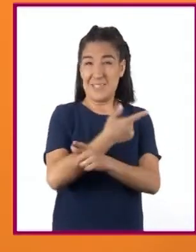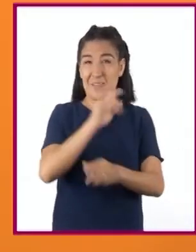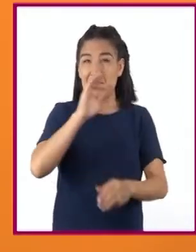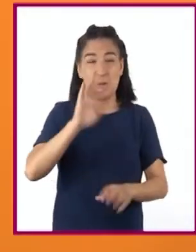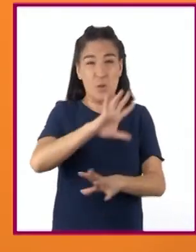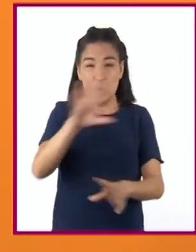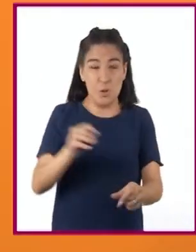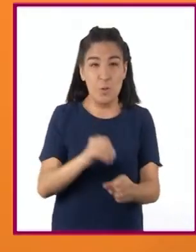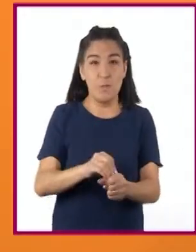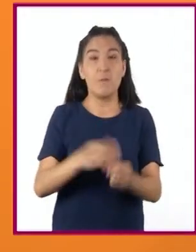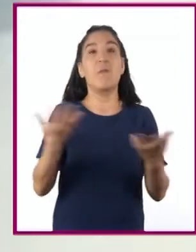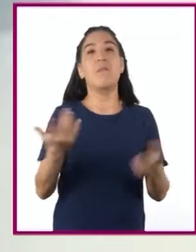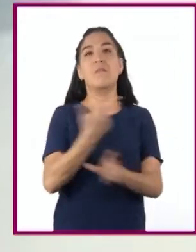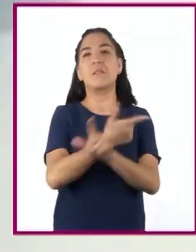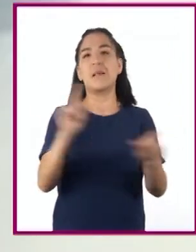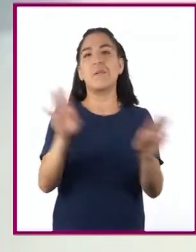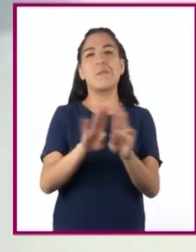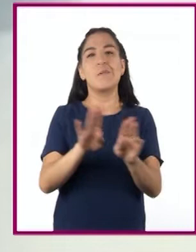libertad está condicionada.